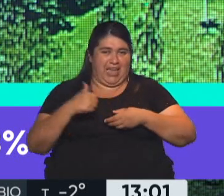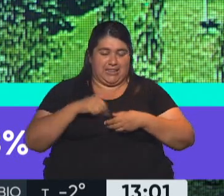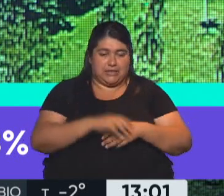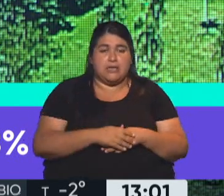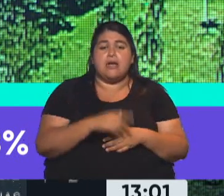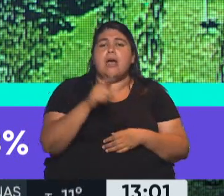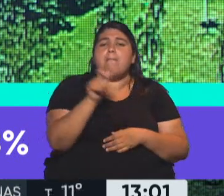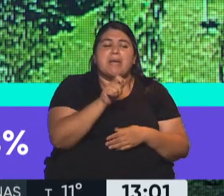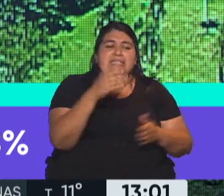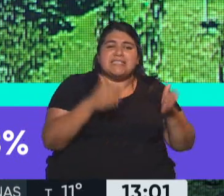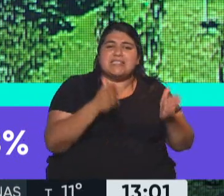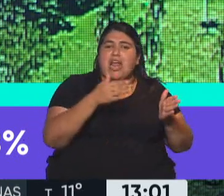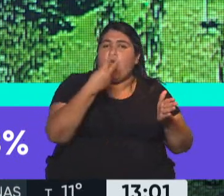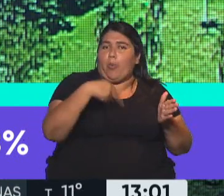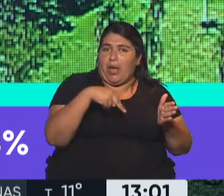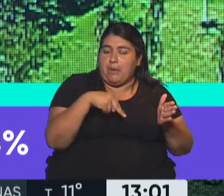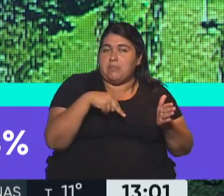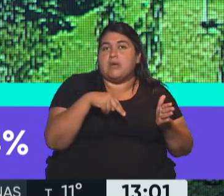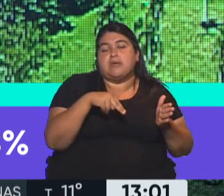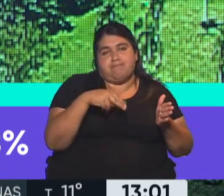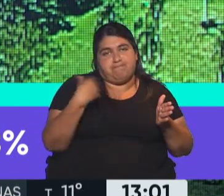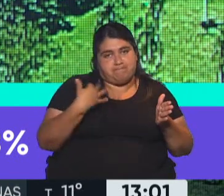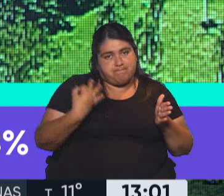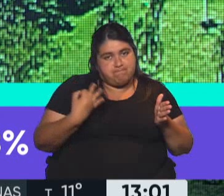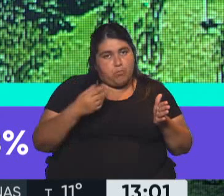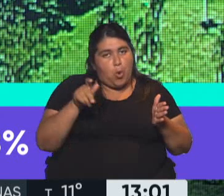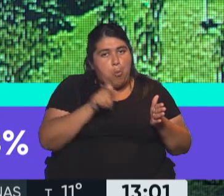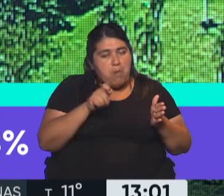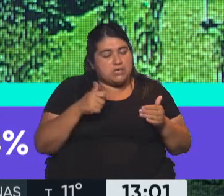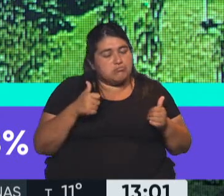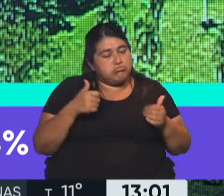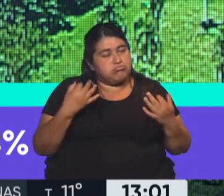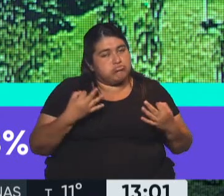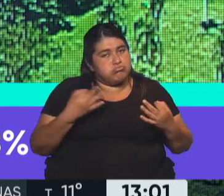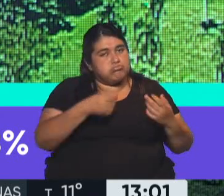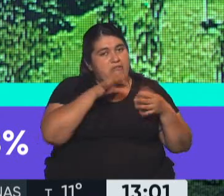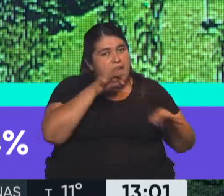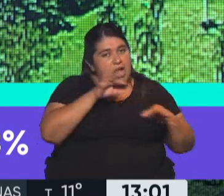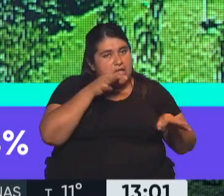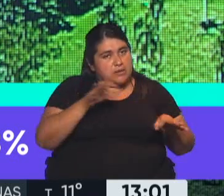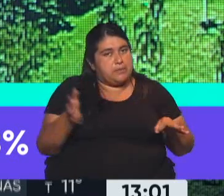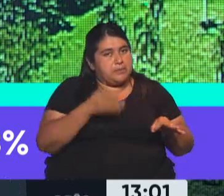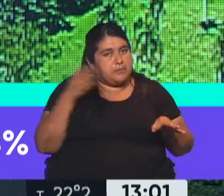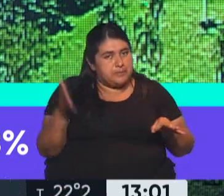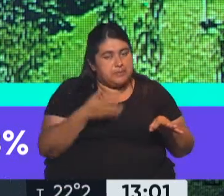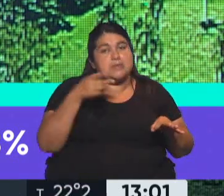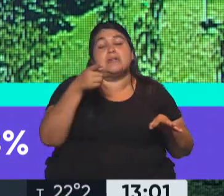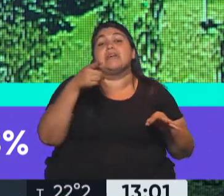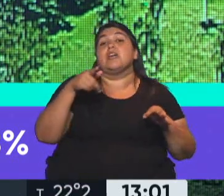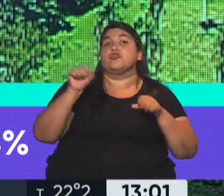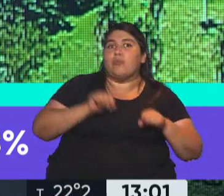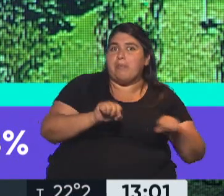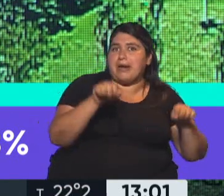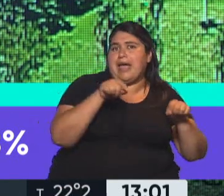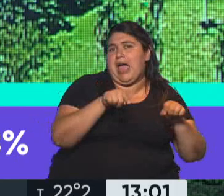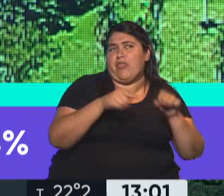noviembre. Y efectivamente el mes de noviembre fue un muy buen mes en ventas porque fíjate, está el tema de en supermercados, esto